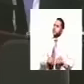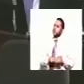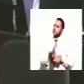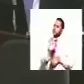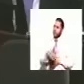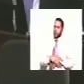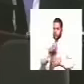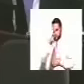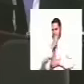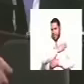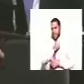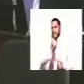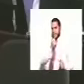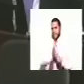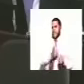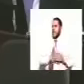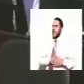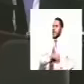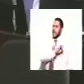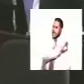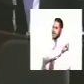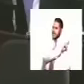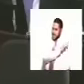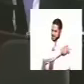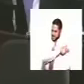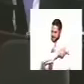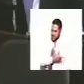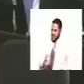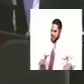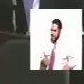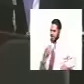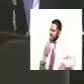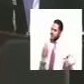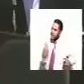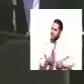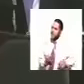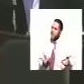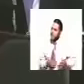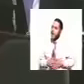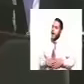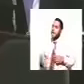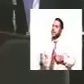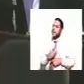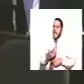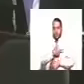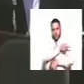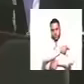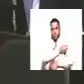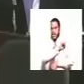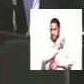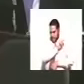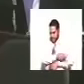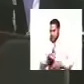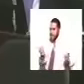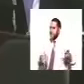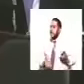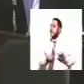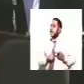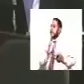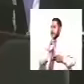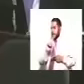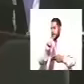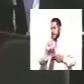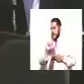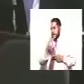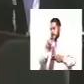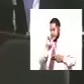base paramilitar. ELN, no solamente mencioné el riesgo de que le apliquen esto al ELN, sino al ARPACRIM. No